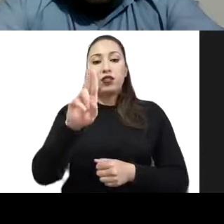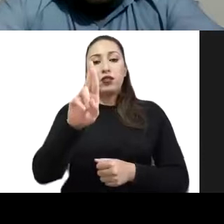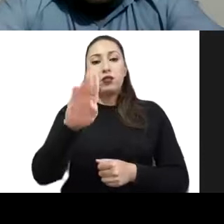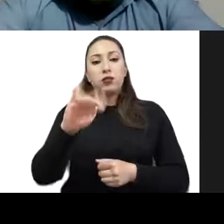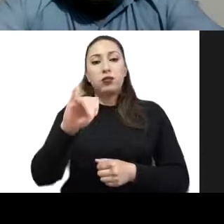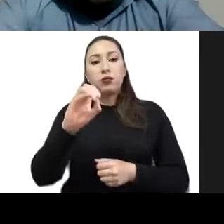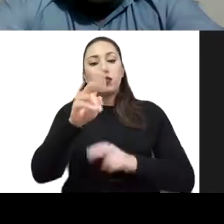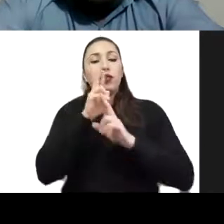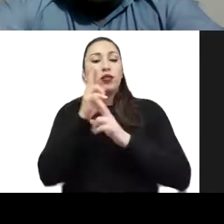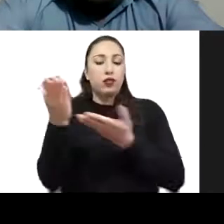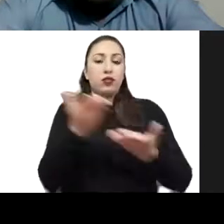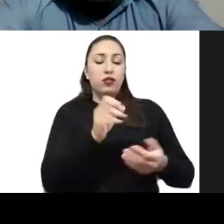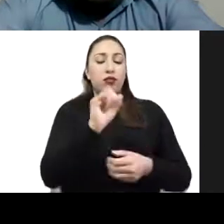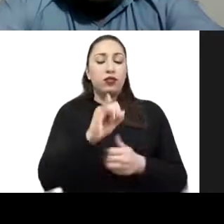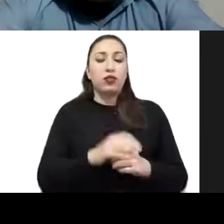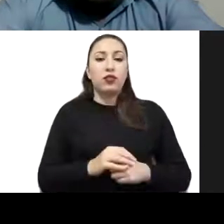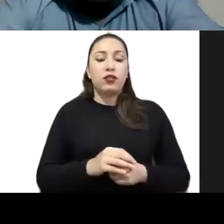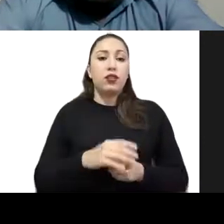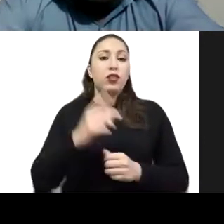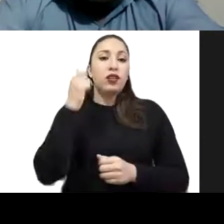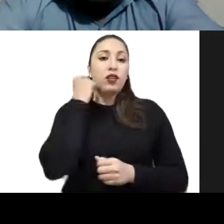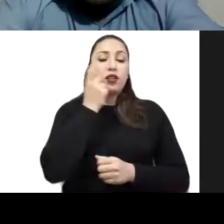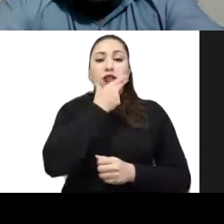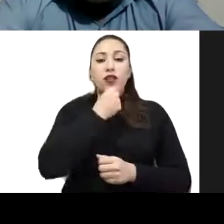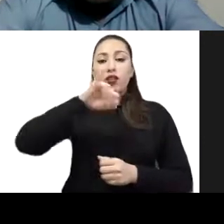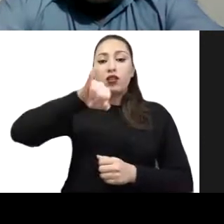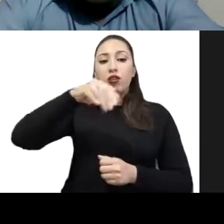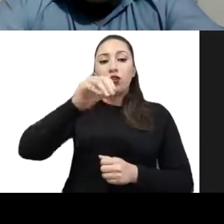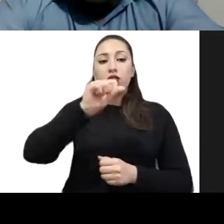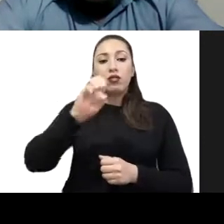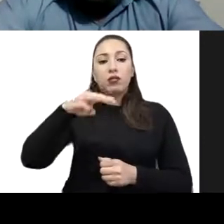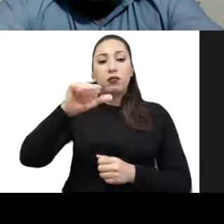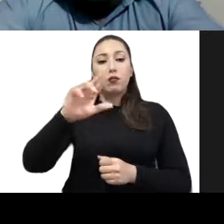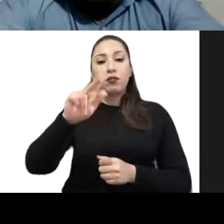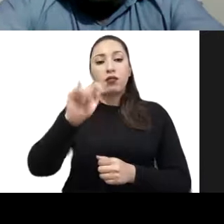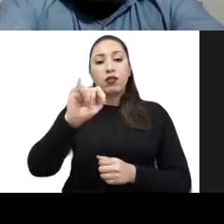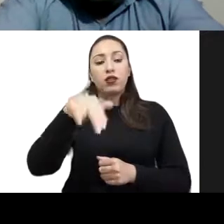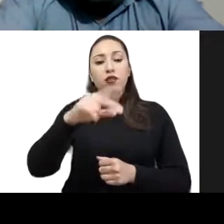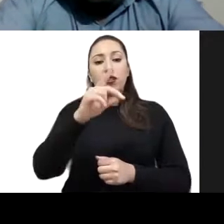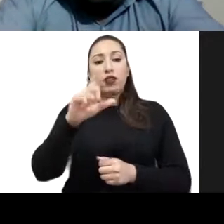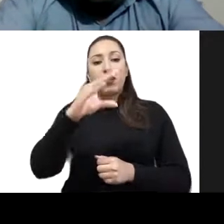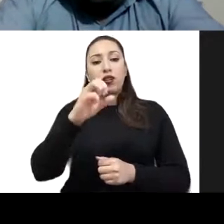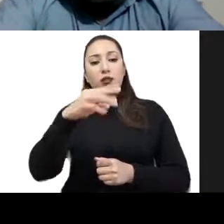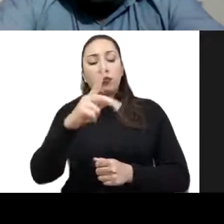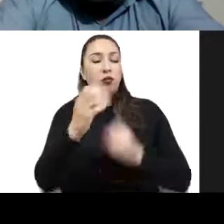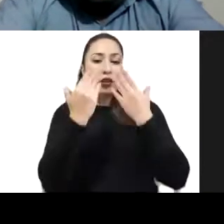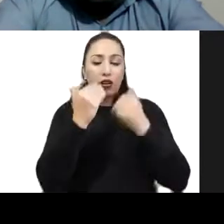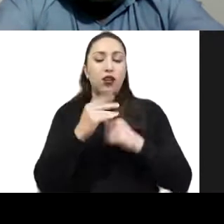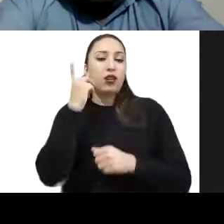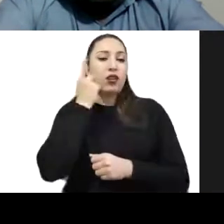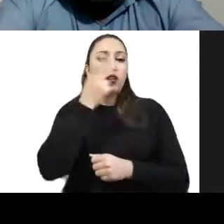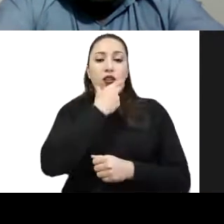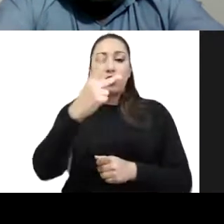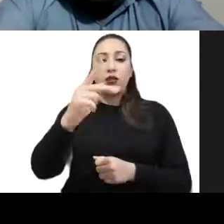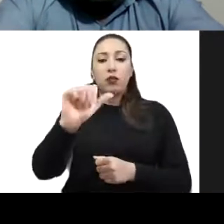Aldarán, presente. Gracias. Diputado José Jesús Martín del Campo Castañeda, no está. Diputado Pablo Montes de Oca